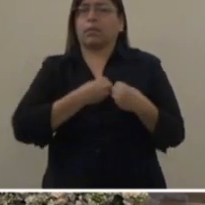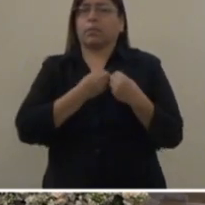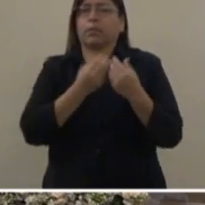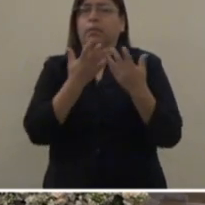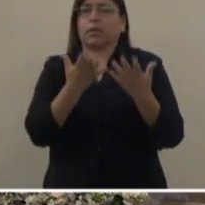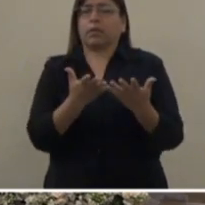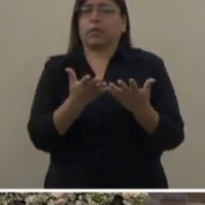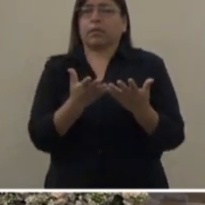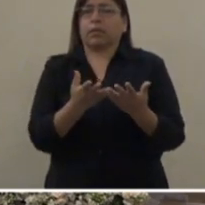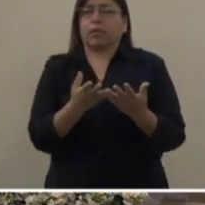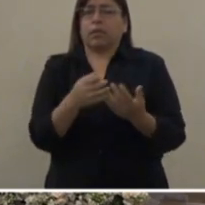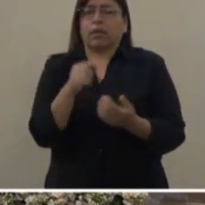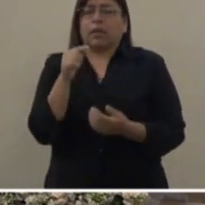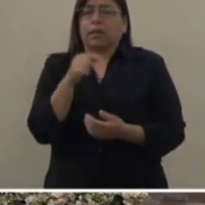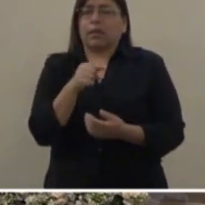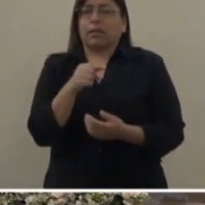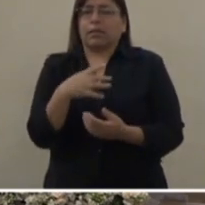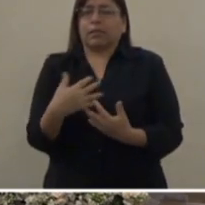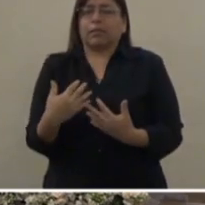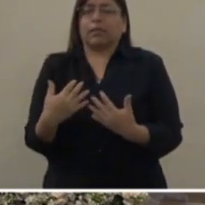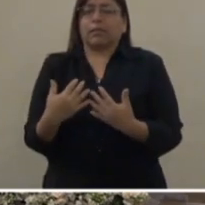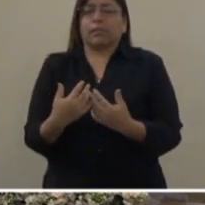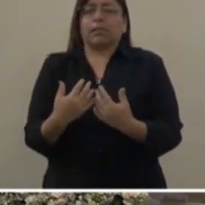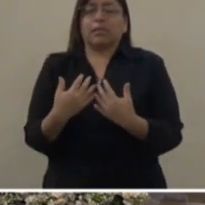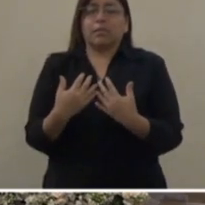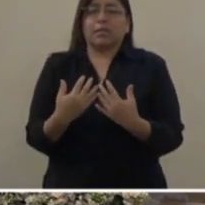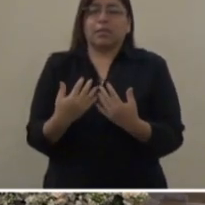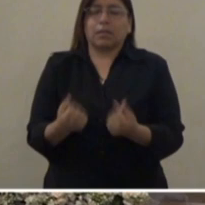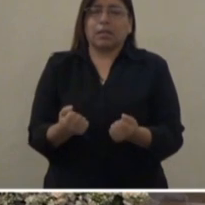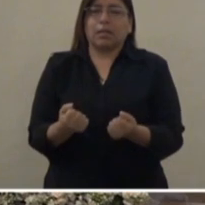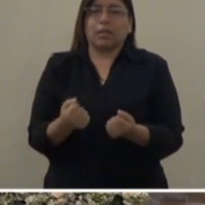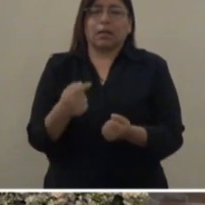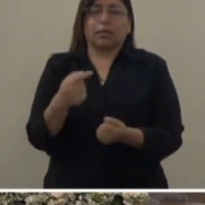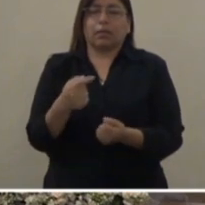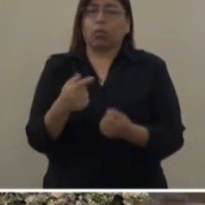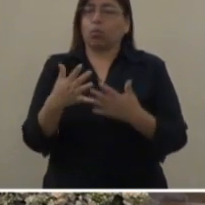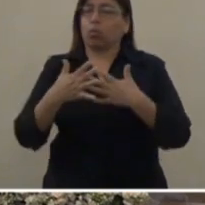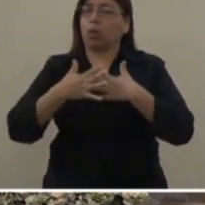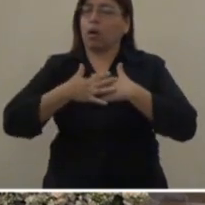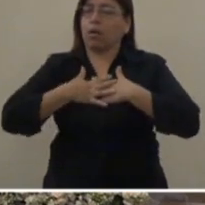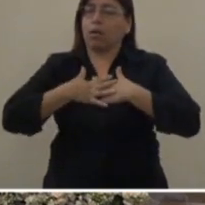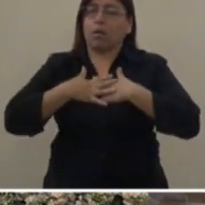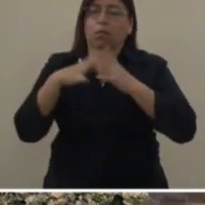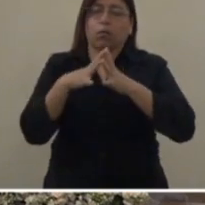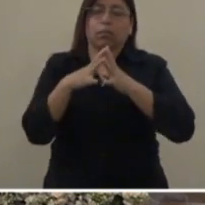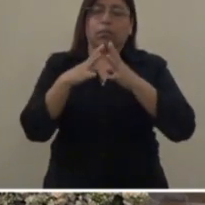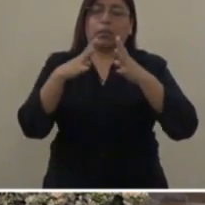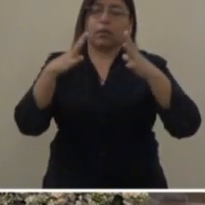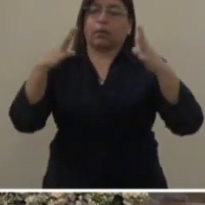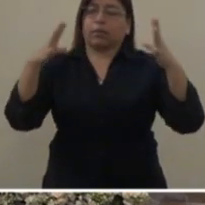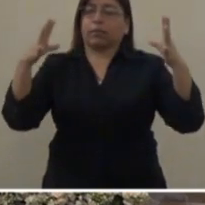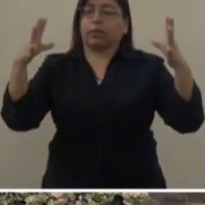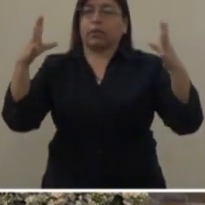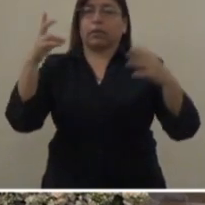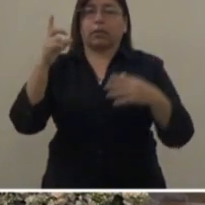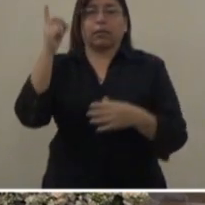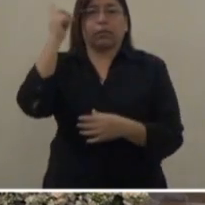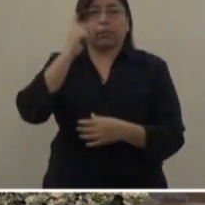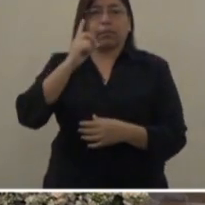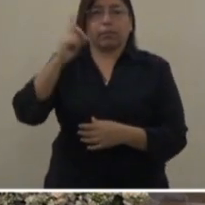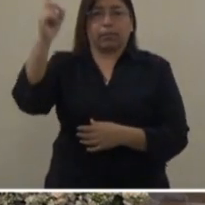Es entender lo ilimitado del amor de Dios. Dice San